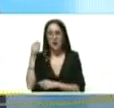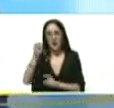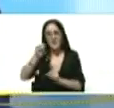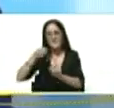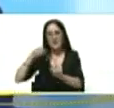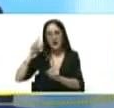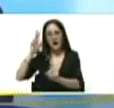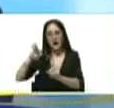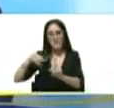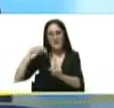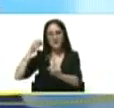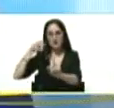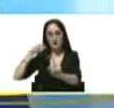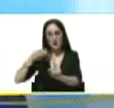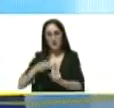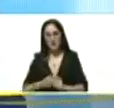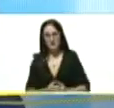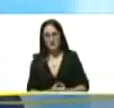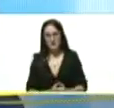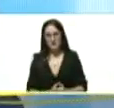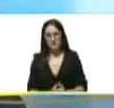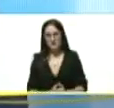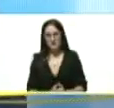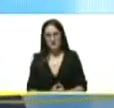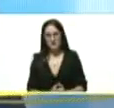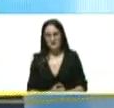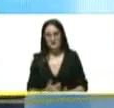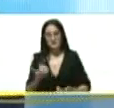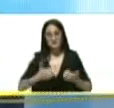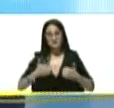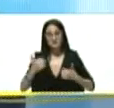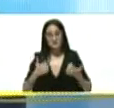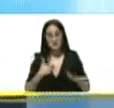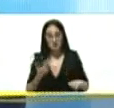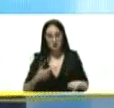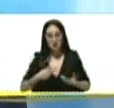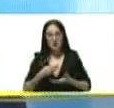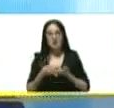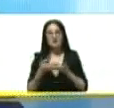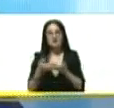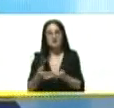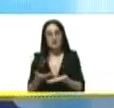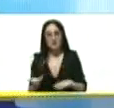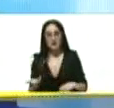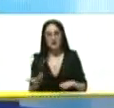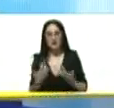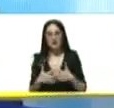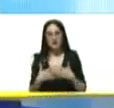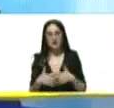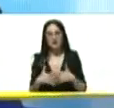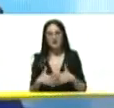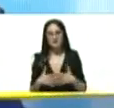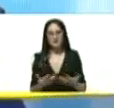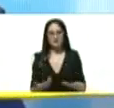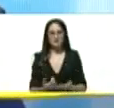Amazonas. ¿Y cuál es la oferta nuestra, económica, comercial?